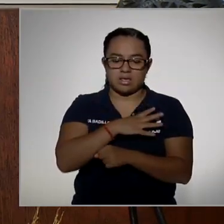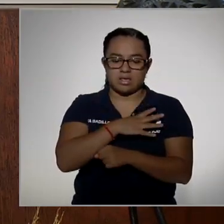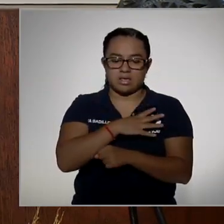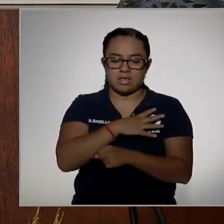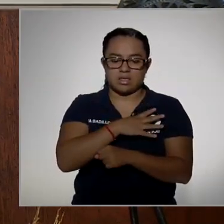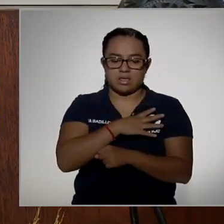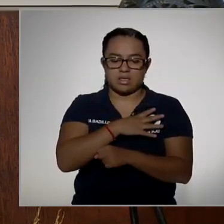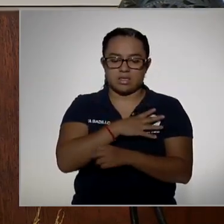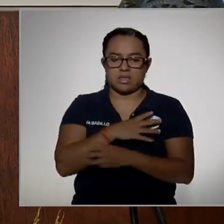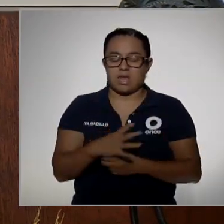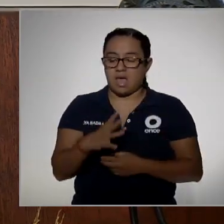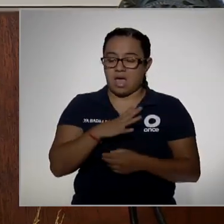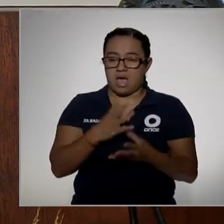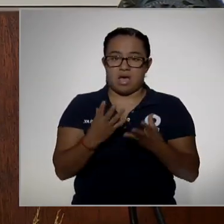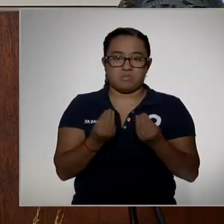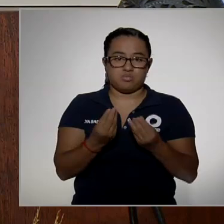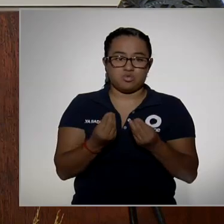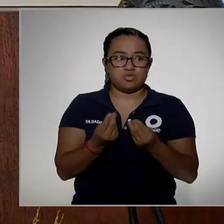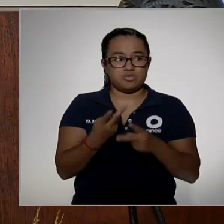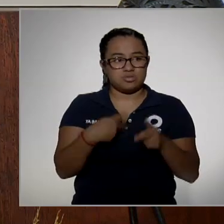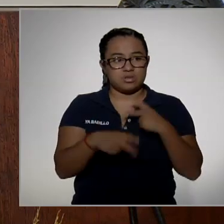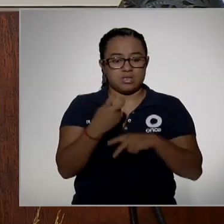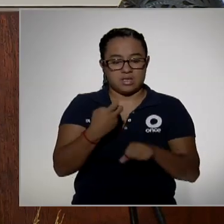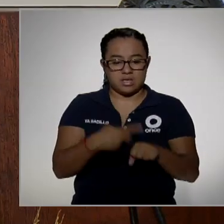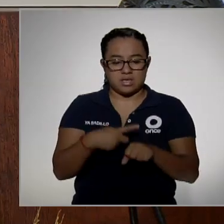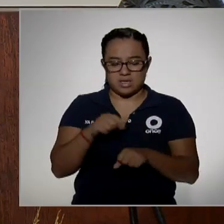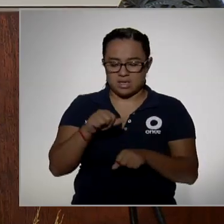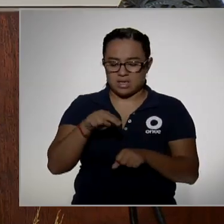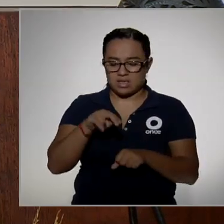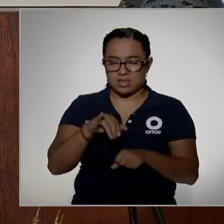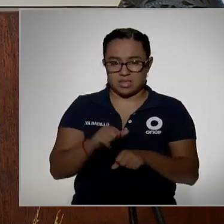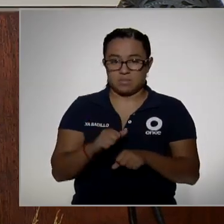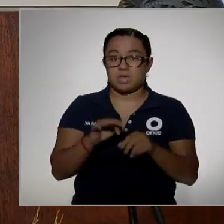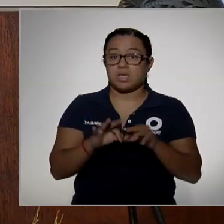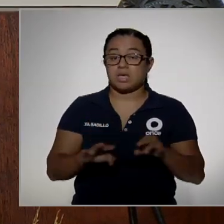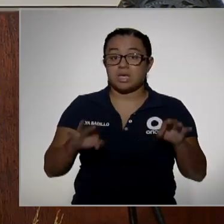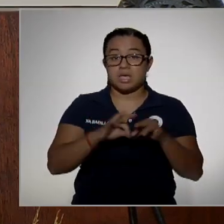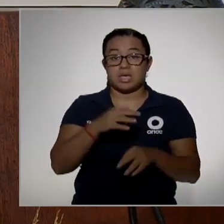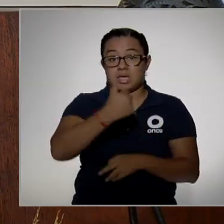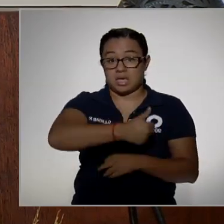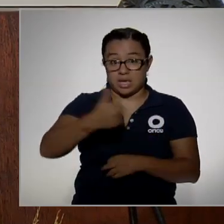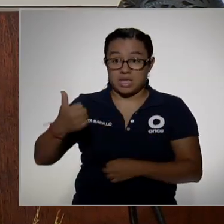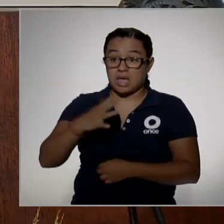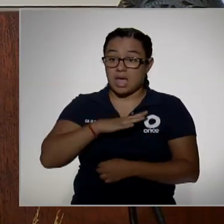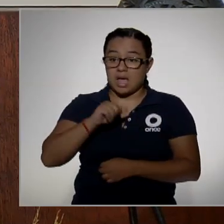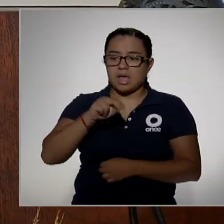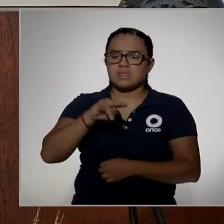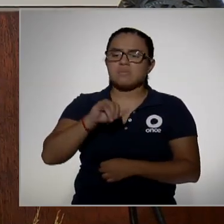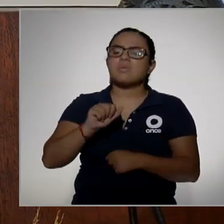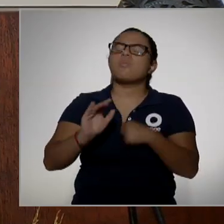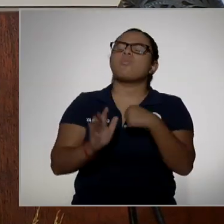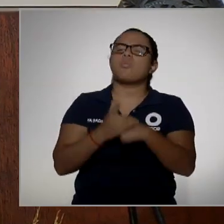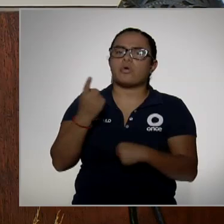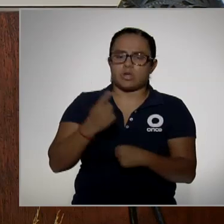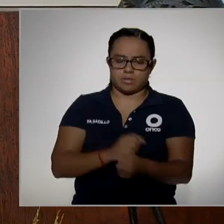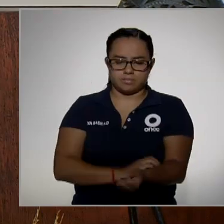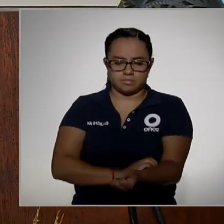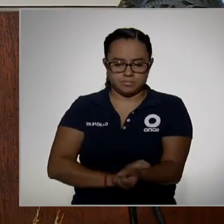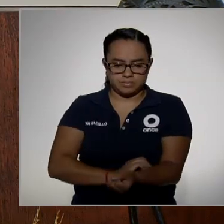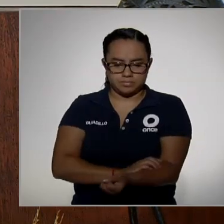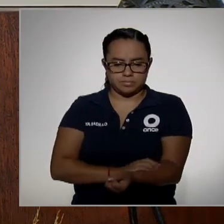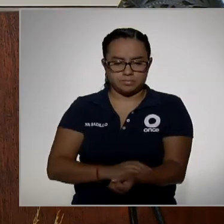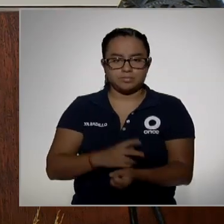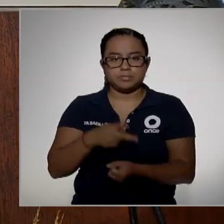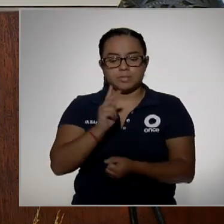gran cantidad de causas de anemia entonces bien importante que cada quien que tengan m hace pagos la causa pero doctoras vámonos a